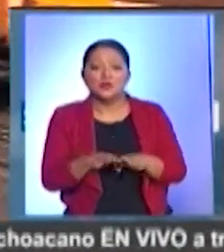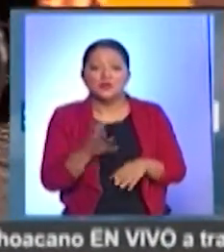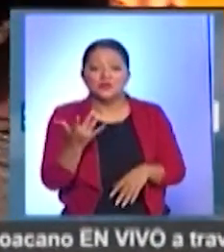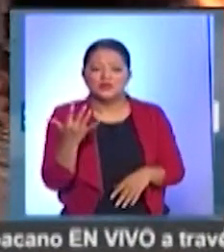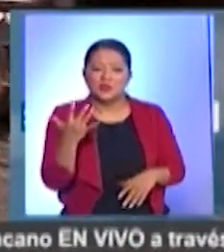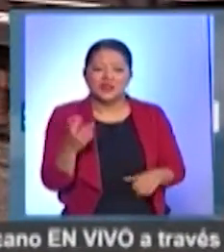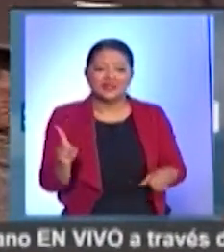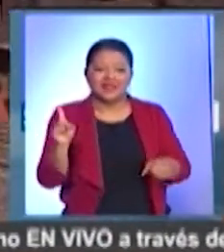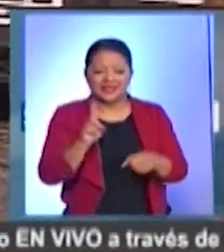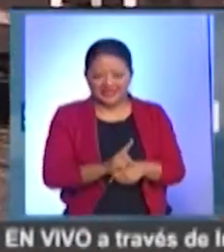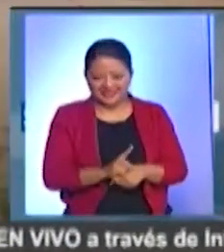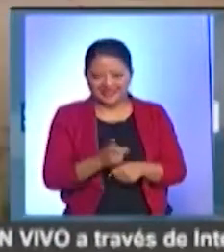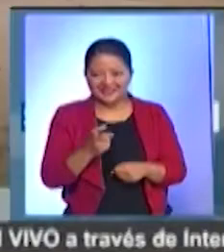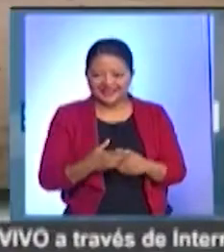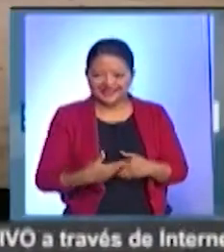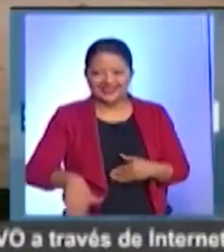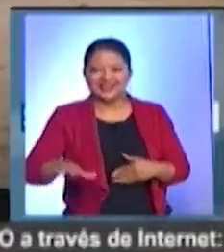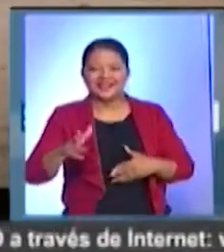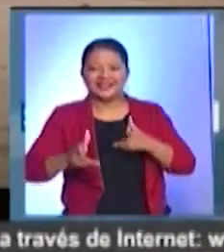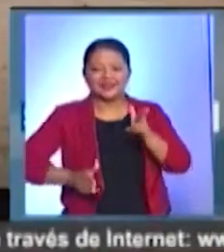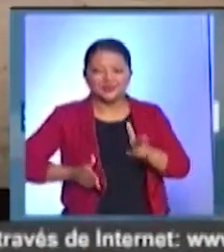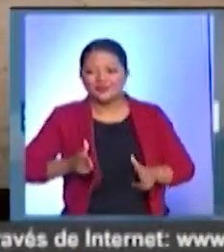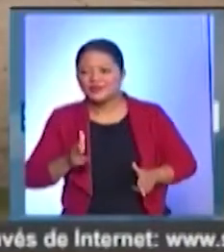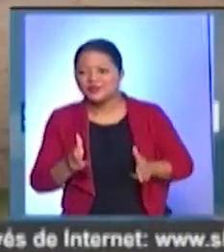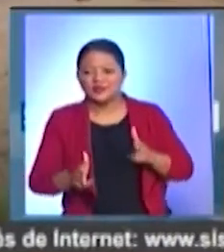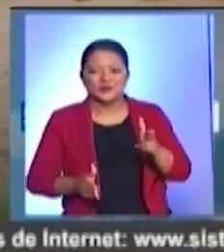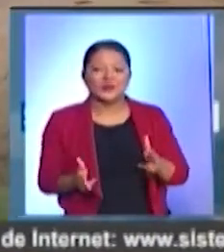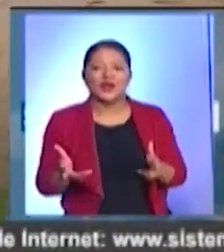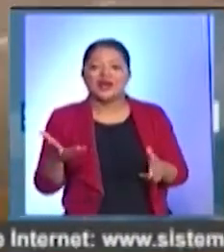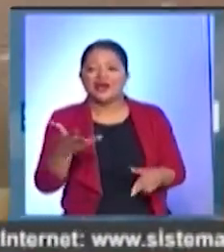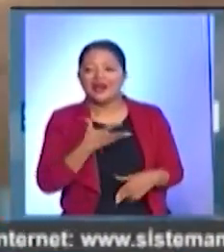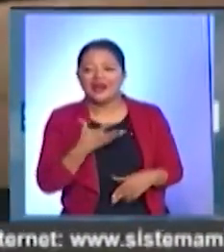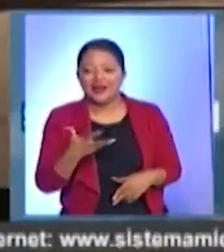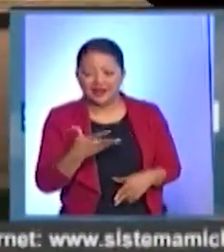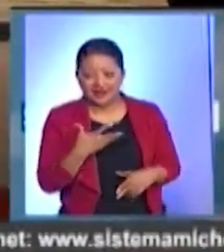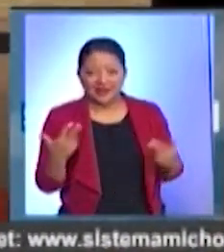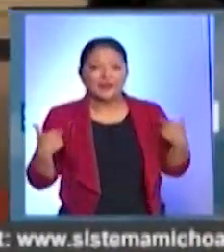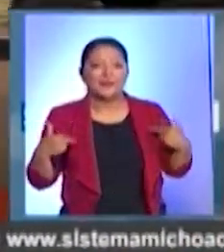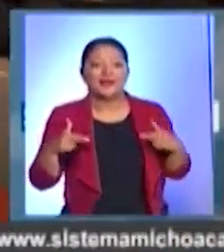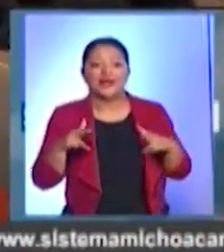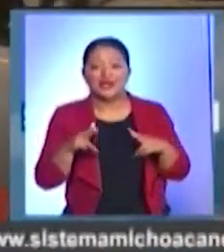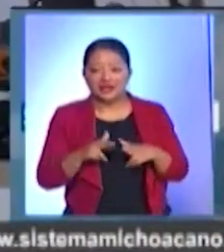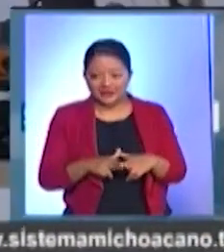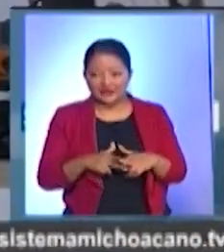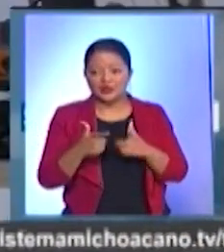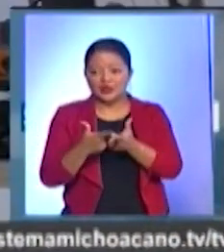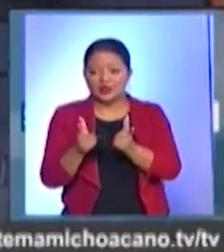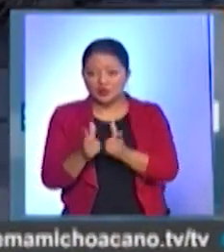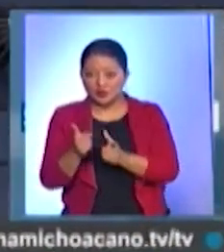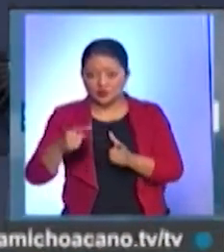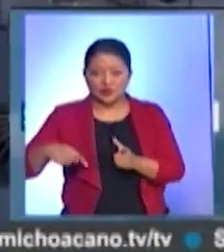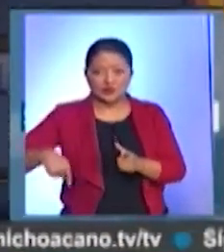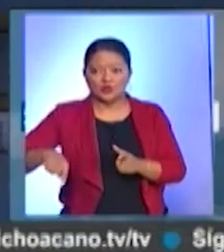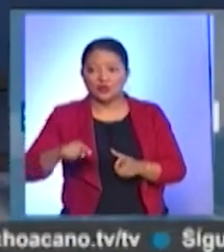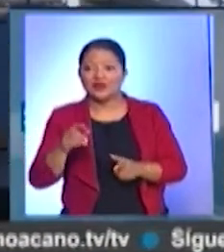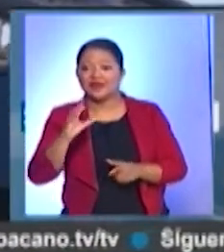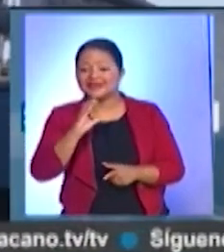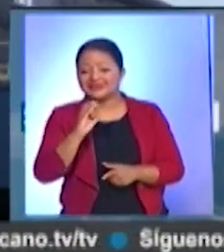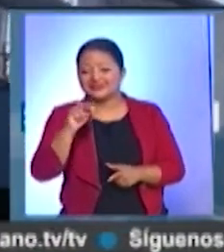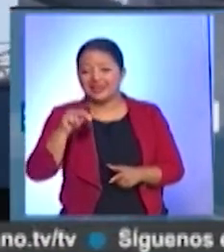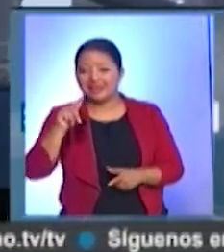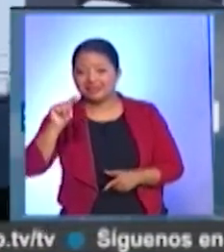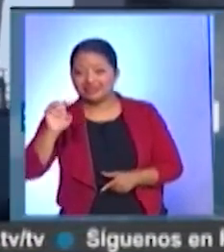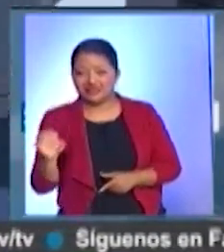50 días de bloqueos de las vías férreas que tienen actualmente docentes integrantes del grupo poder de base de la cnte